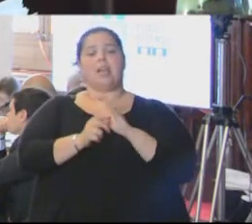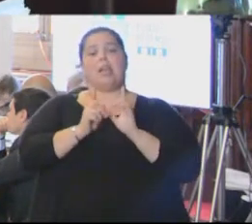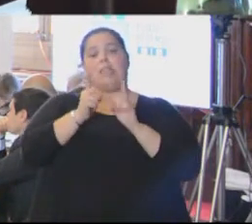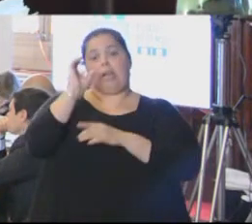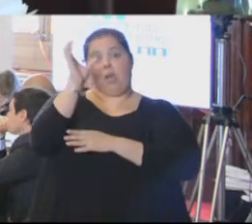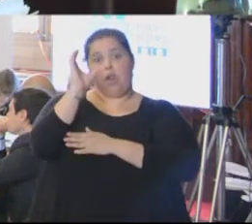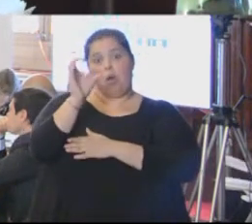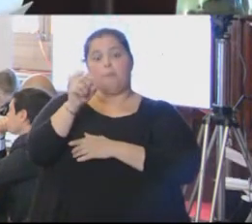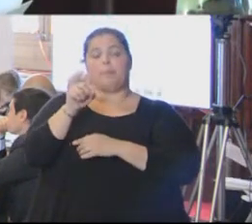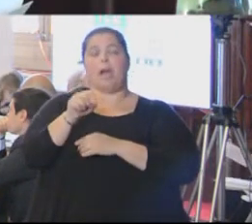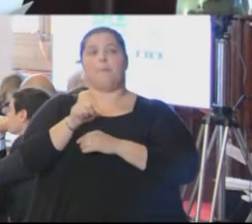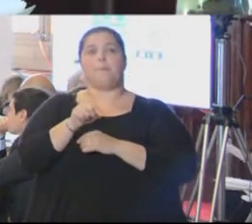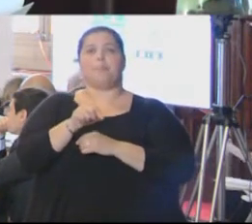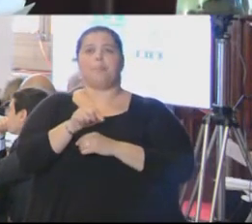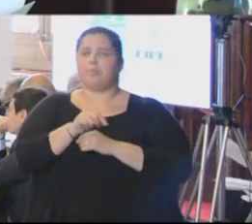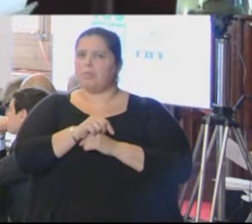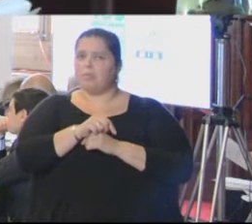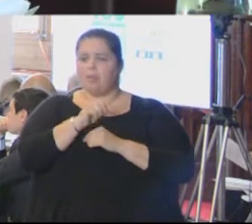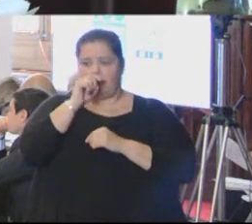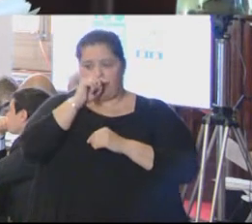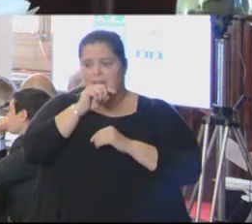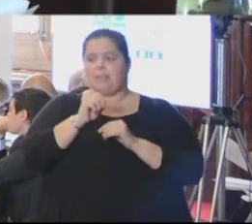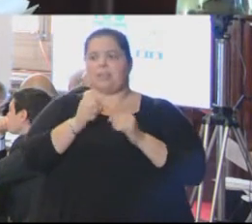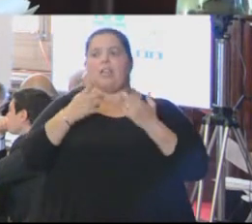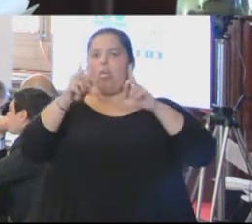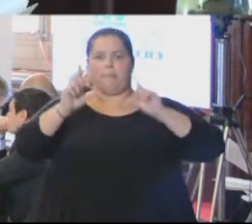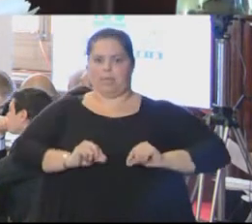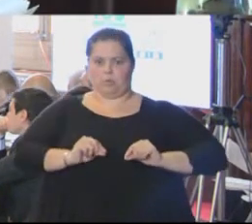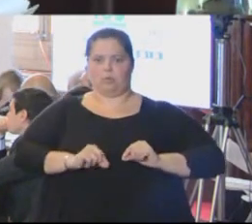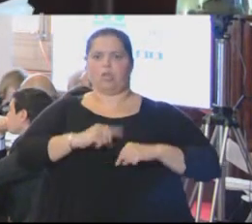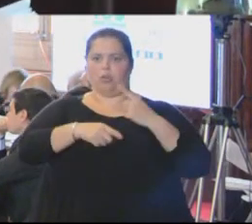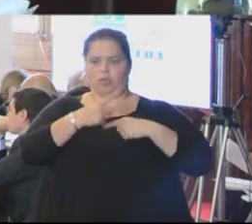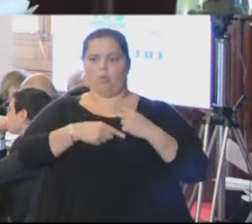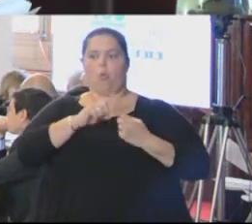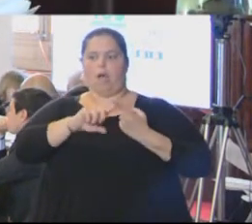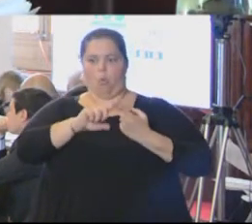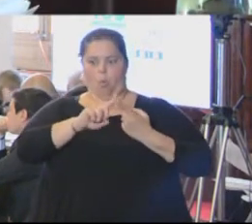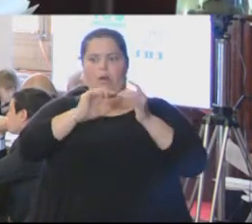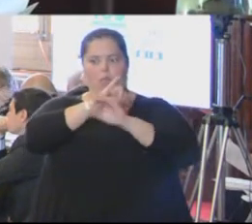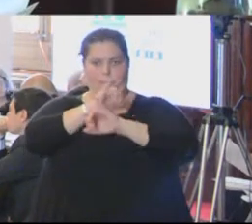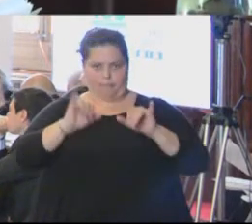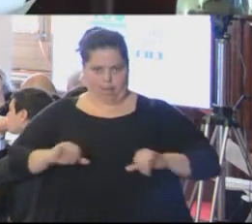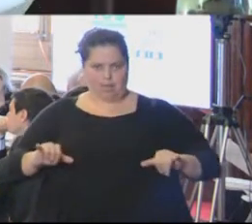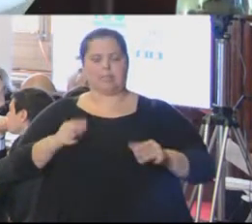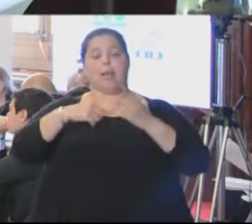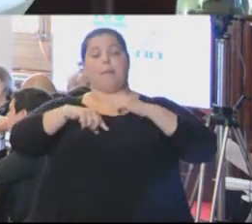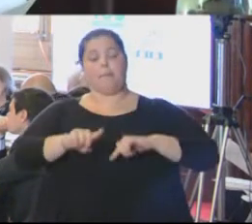nuevo contexto de posacuerdo y construcción de paz. Las cifras que dan cuenta de esto, al tomar como